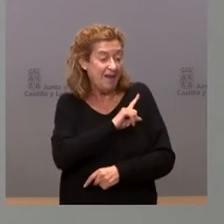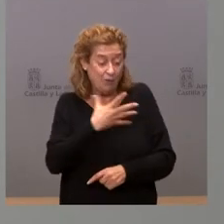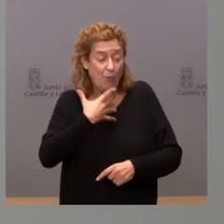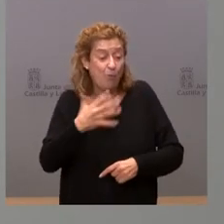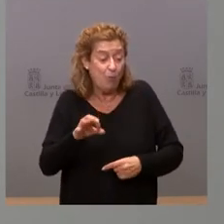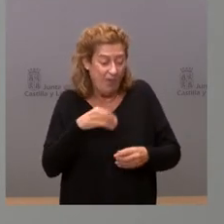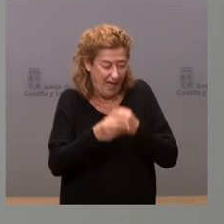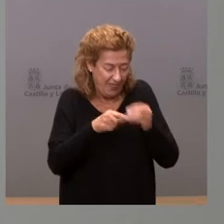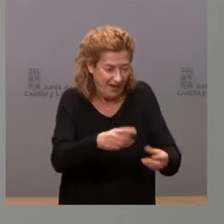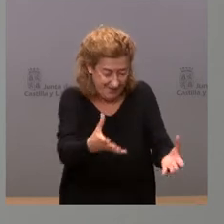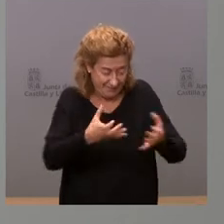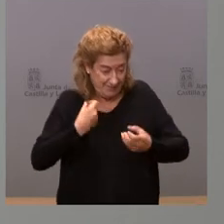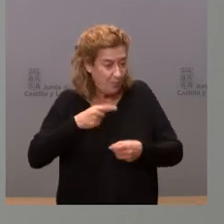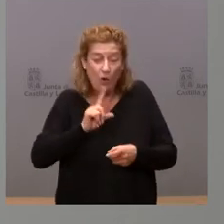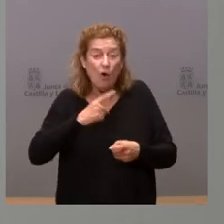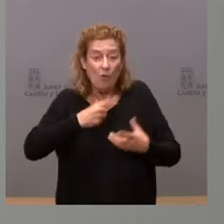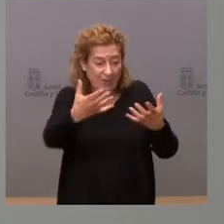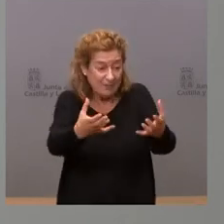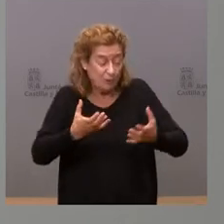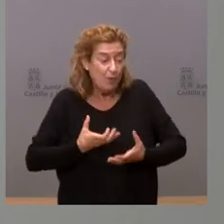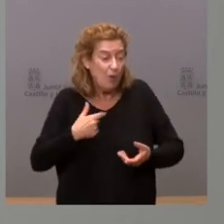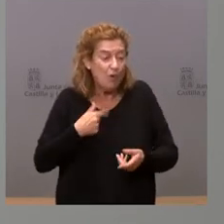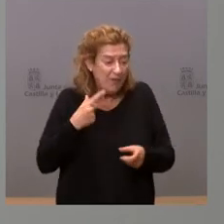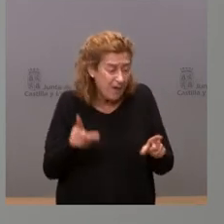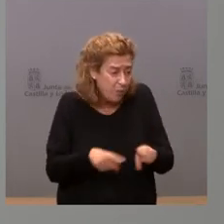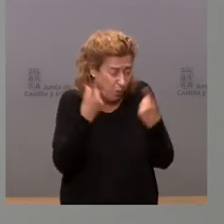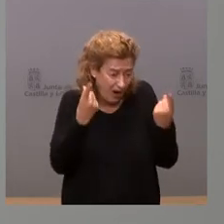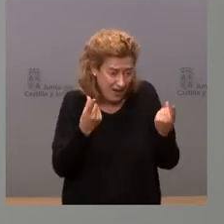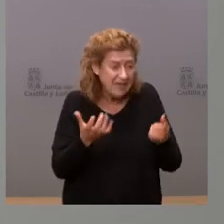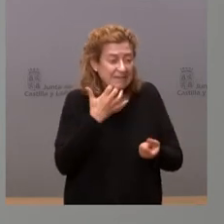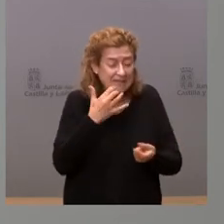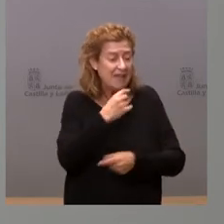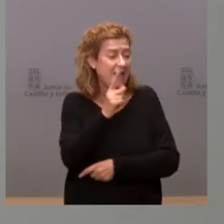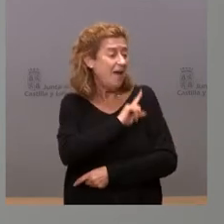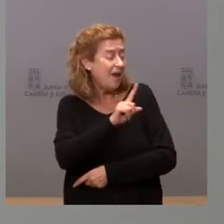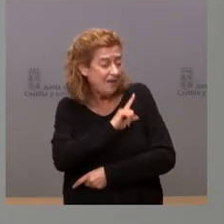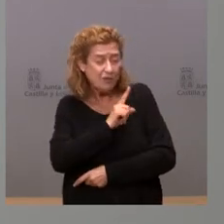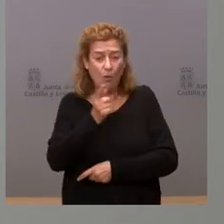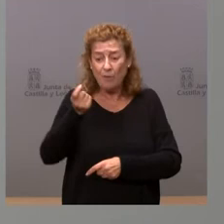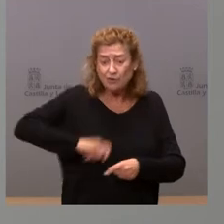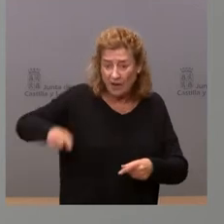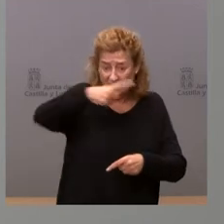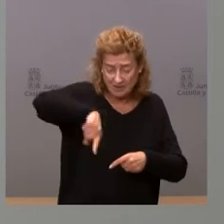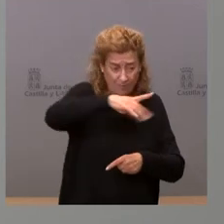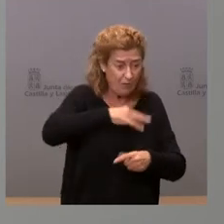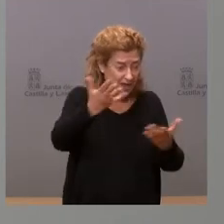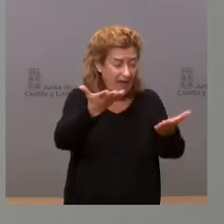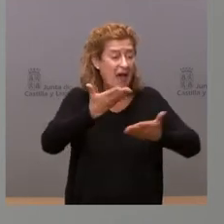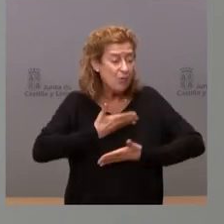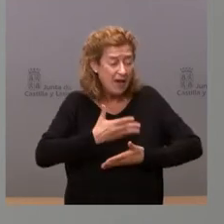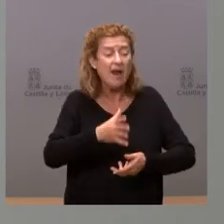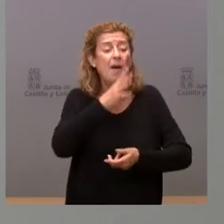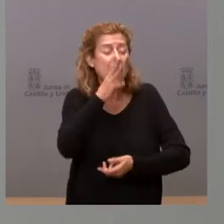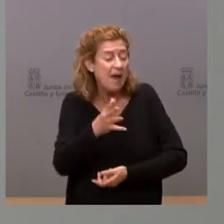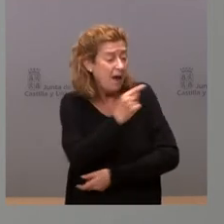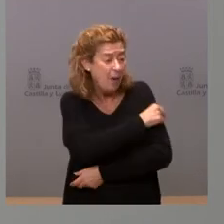no nos lo han puesto a disposición pero evidentemente no nos importaría nada contar con los profesionales del ejército para la realización y me parece